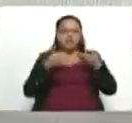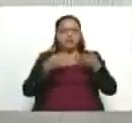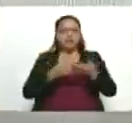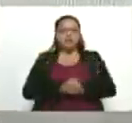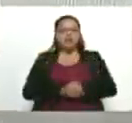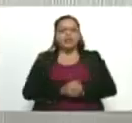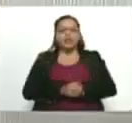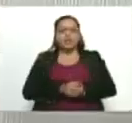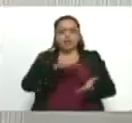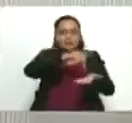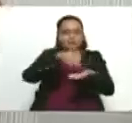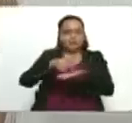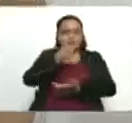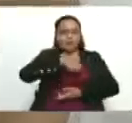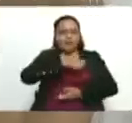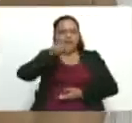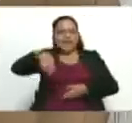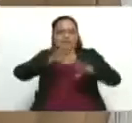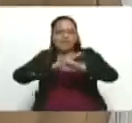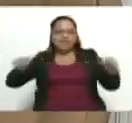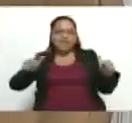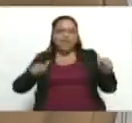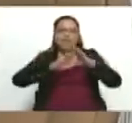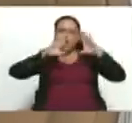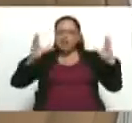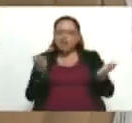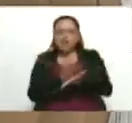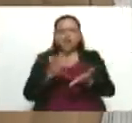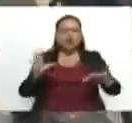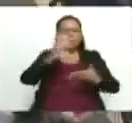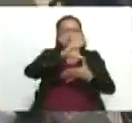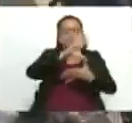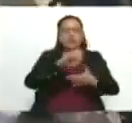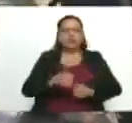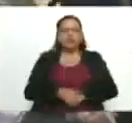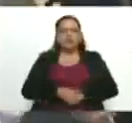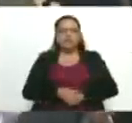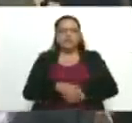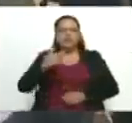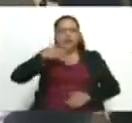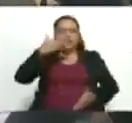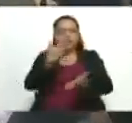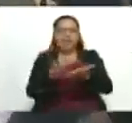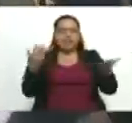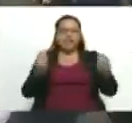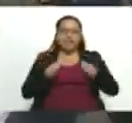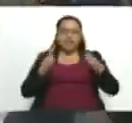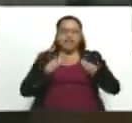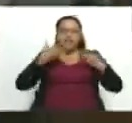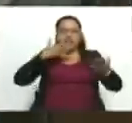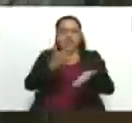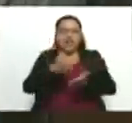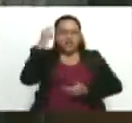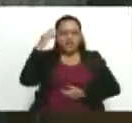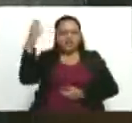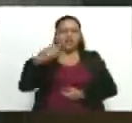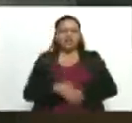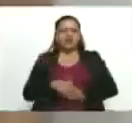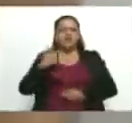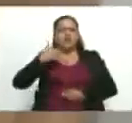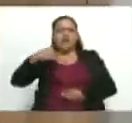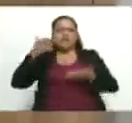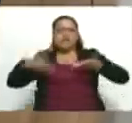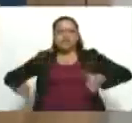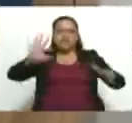del imperio español en esta tierra y en todo el continente americano. Le doy gracias a la vida, gracias a Dios soy